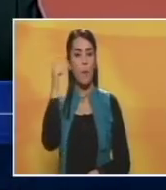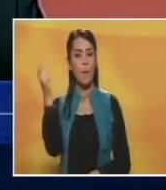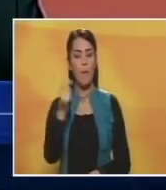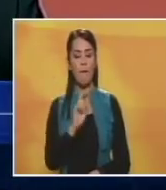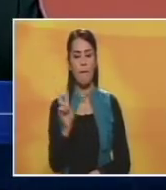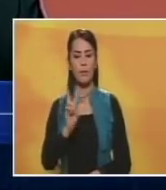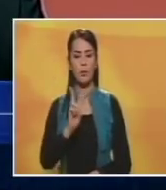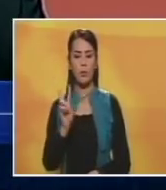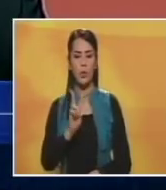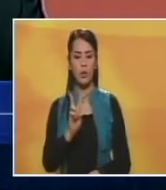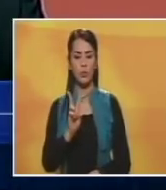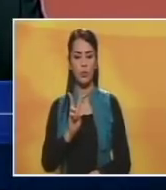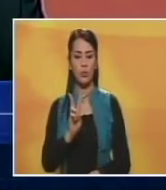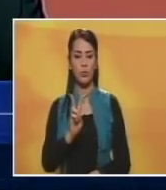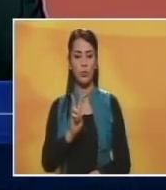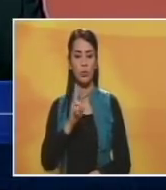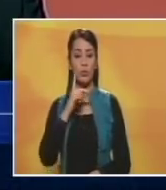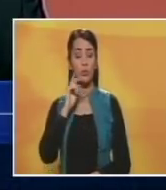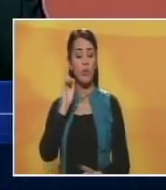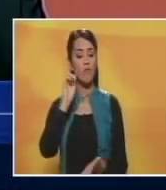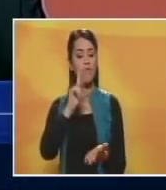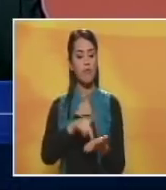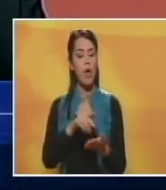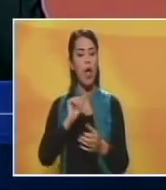venezolano, salir a defender